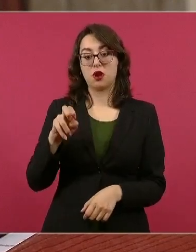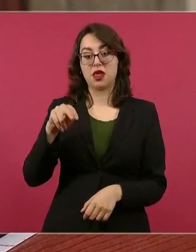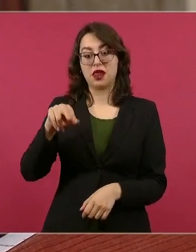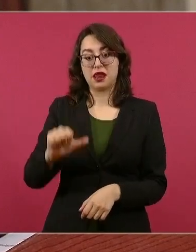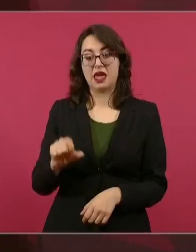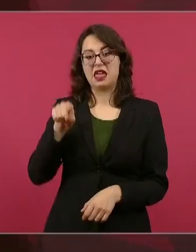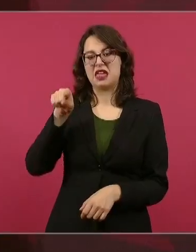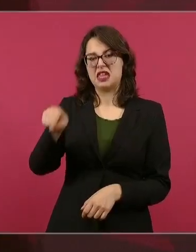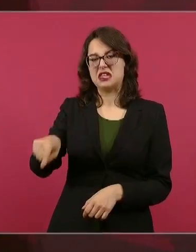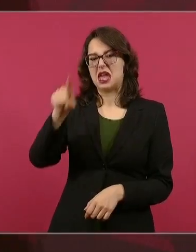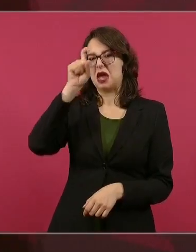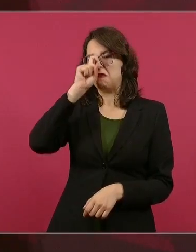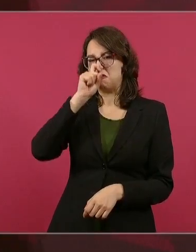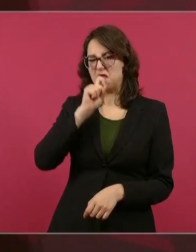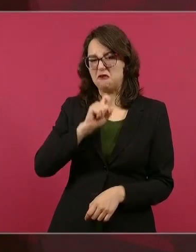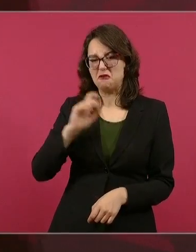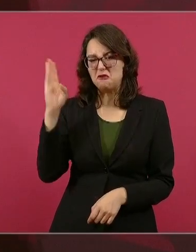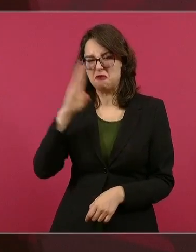maloliente.